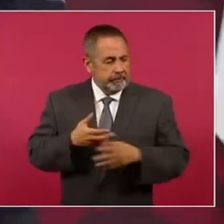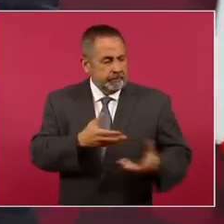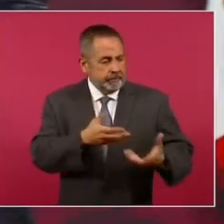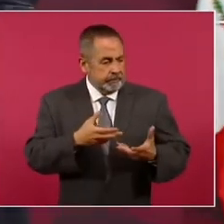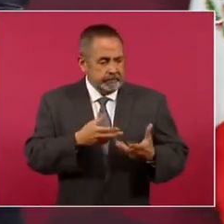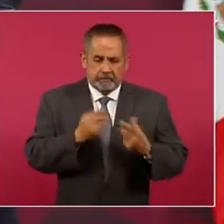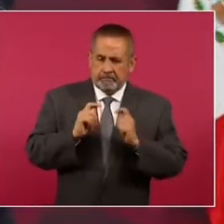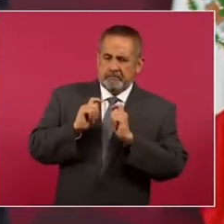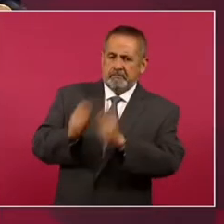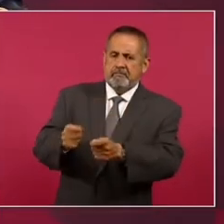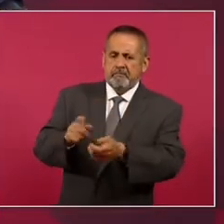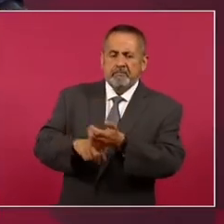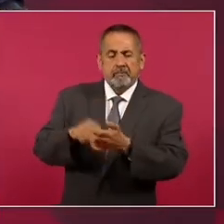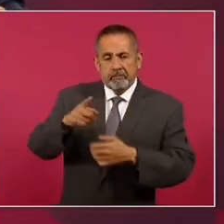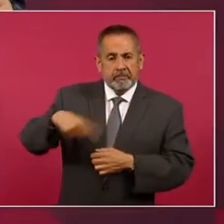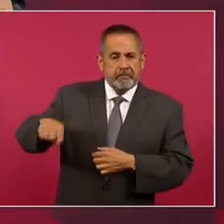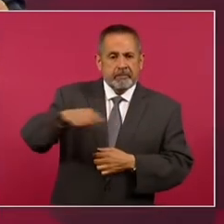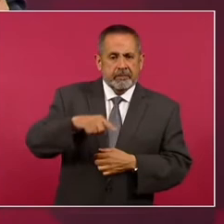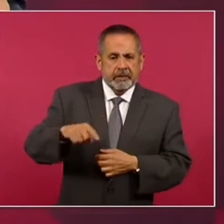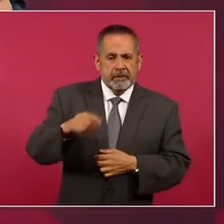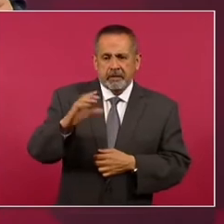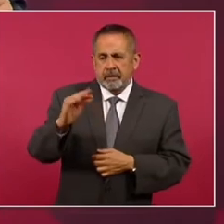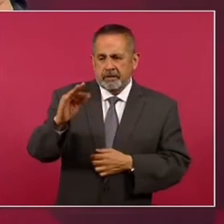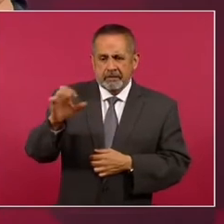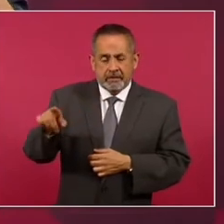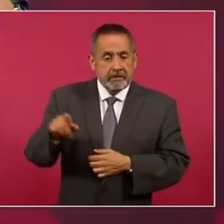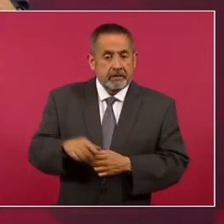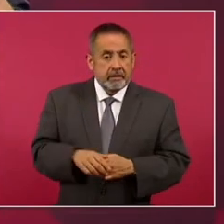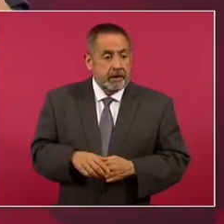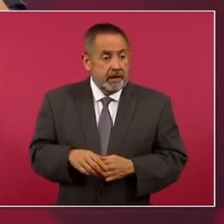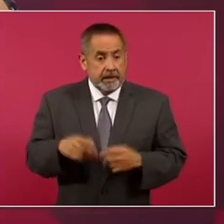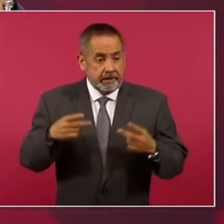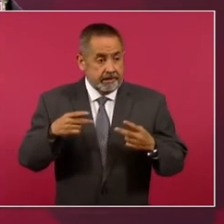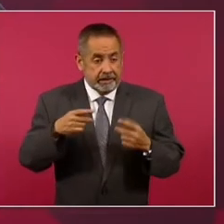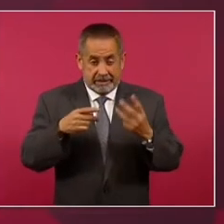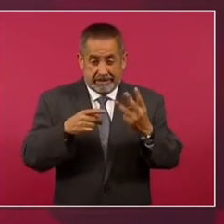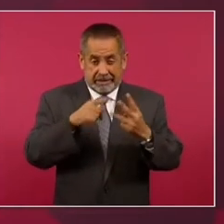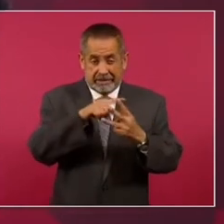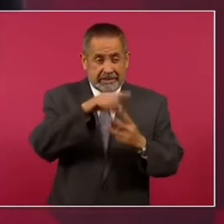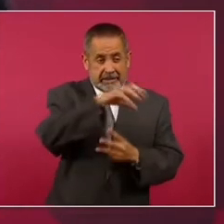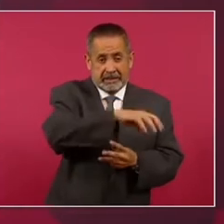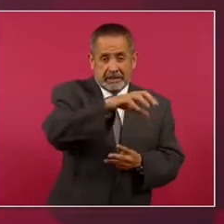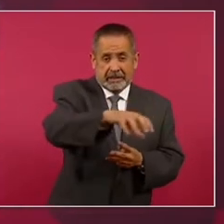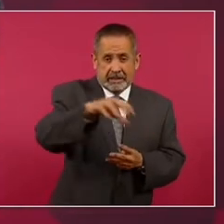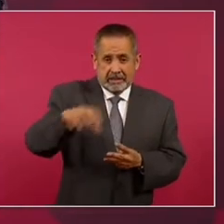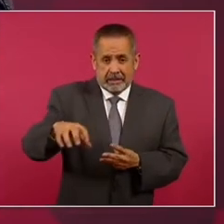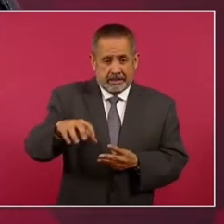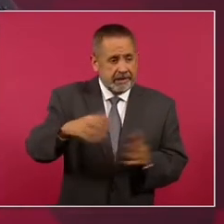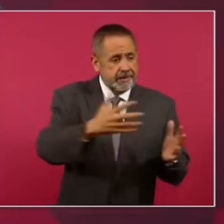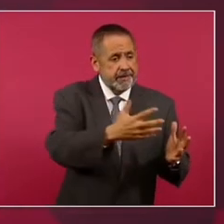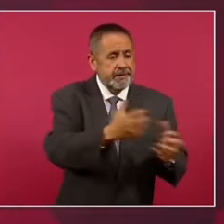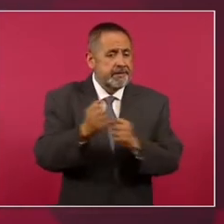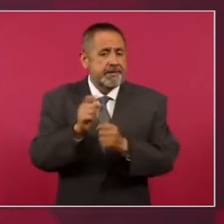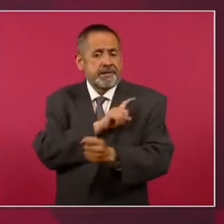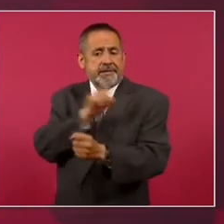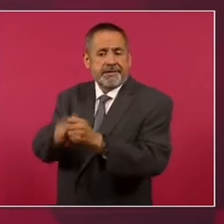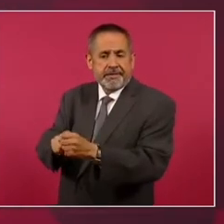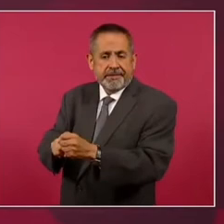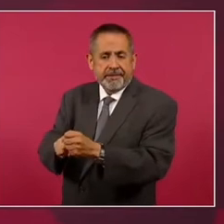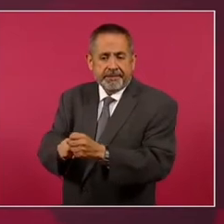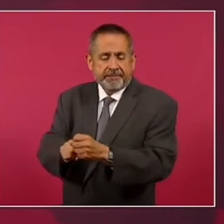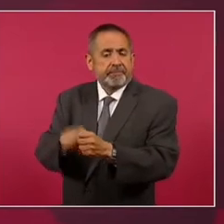Los trabajadores de estas 13 plantas ya pertenecen al sindicato